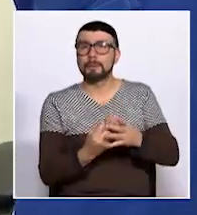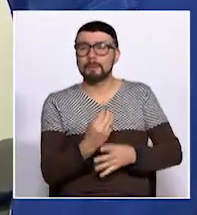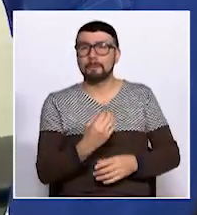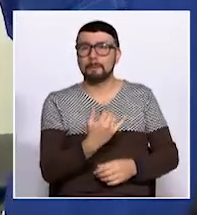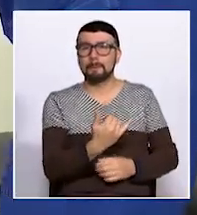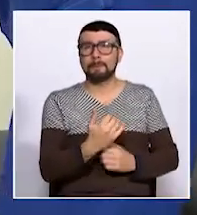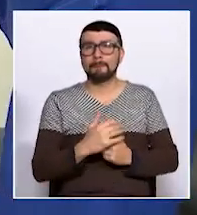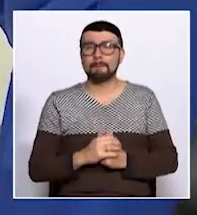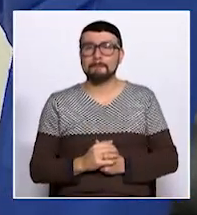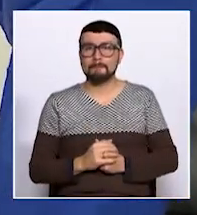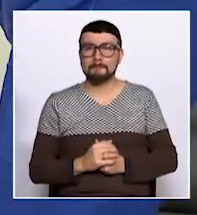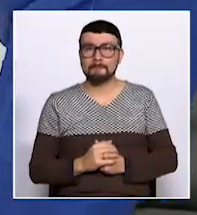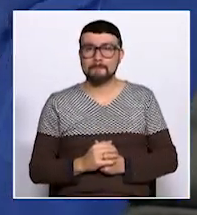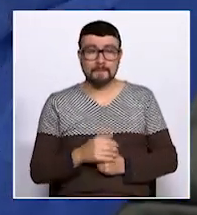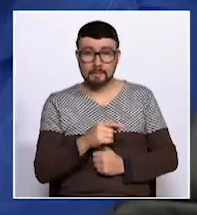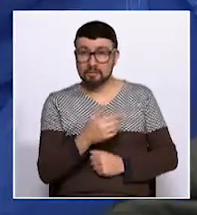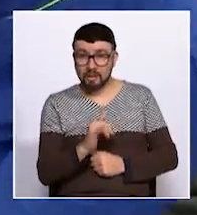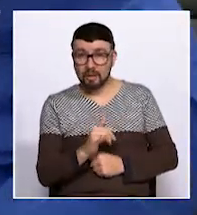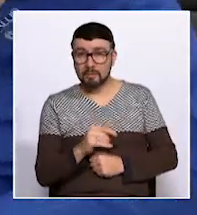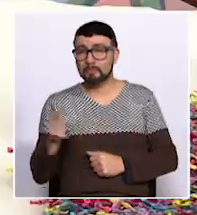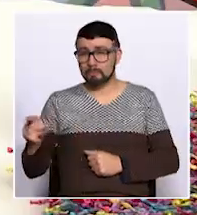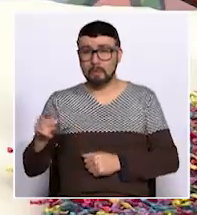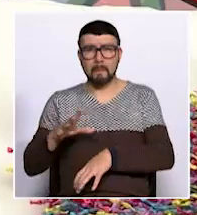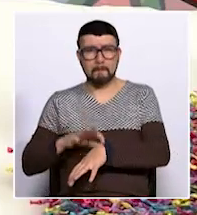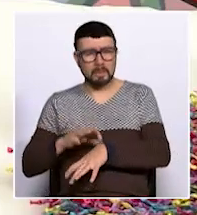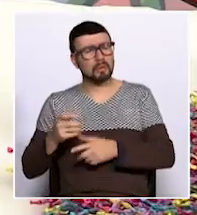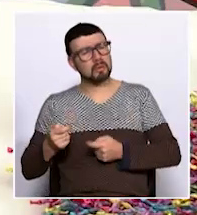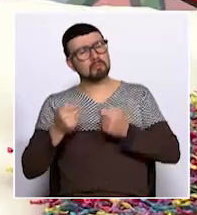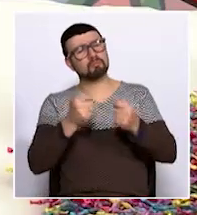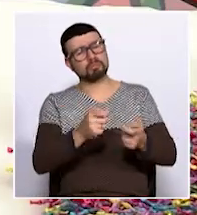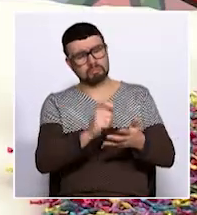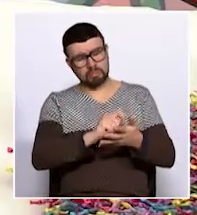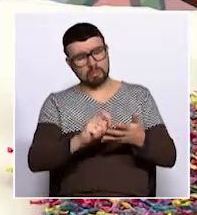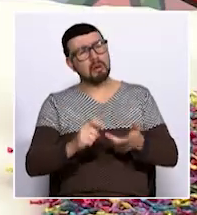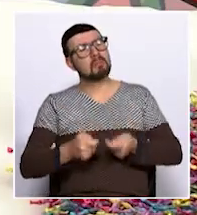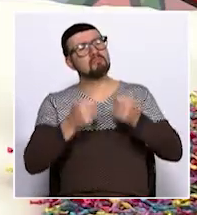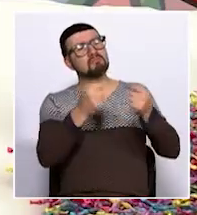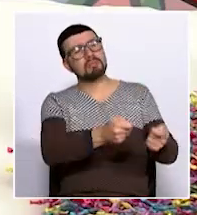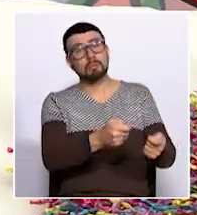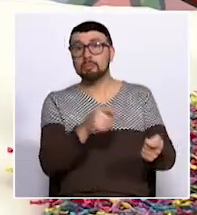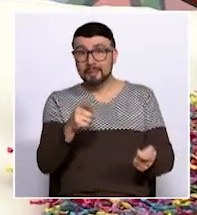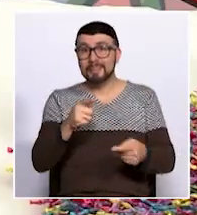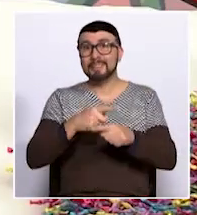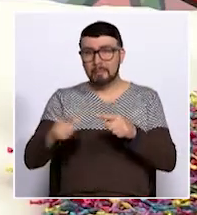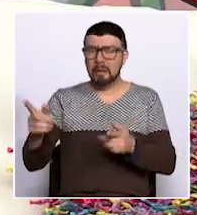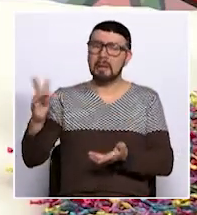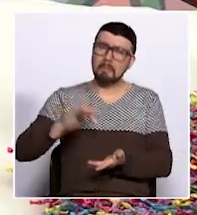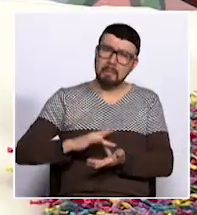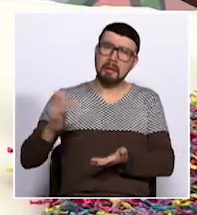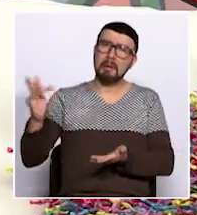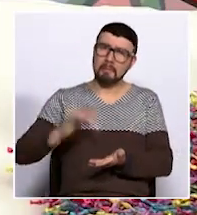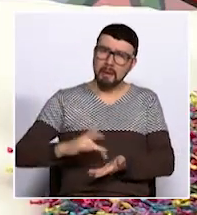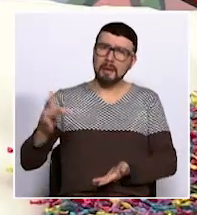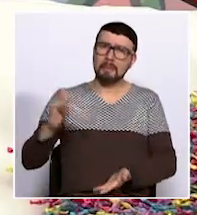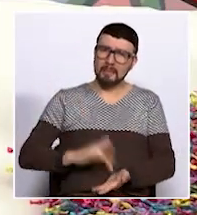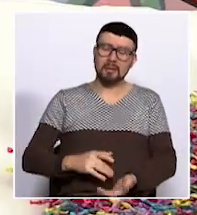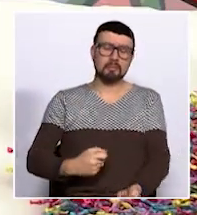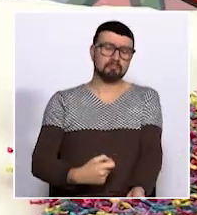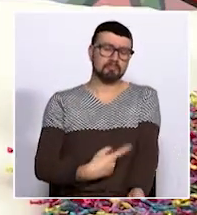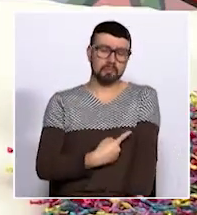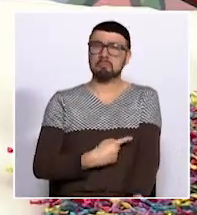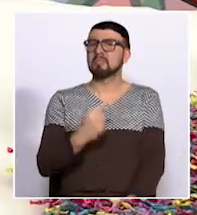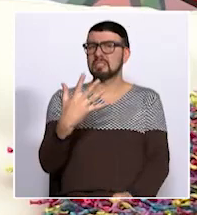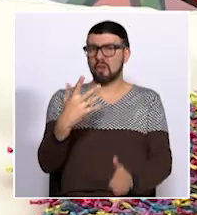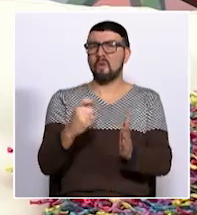homeopáticos, perdón. Ya estos van formulados por unos de nuestros médicos y la aplicación se hace semanal. Uno semanal son más o menos